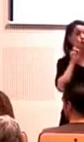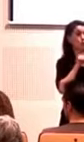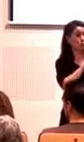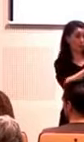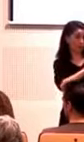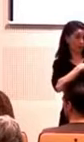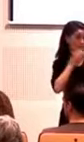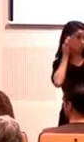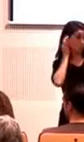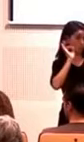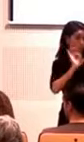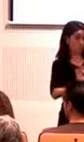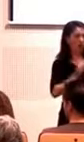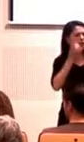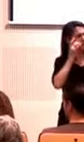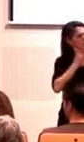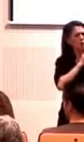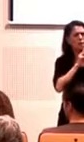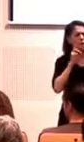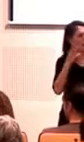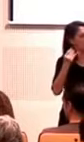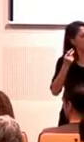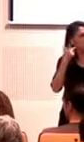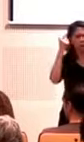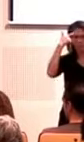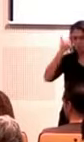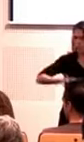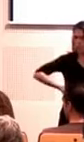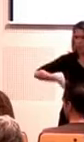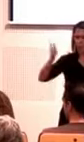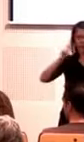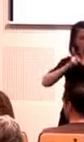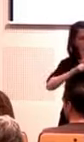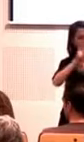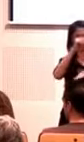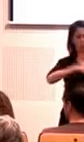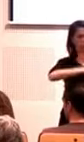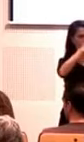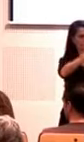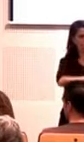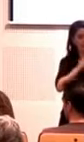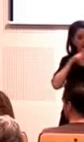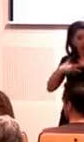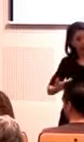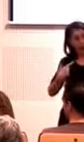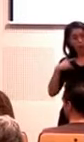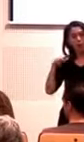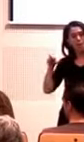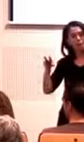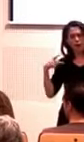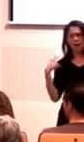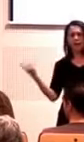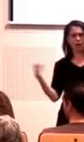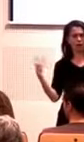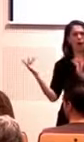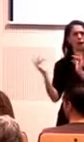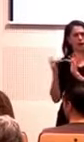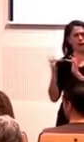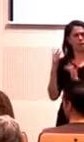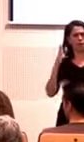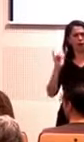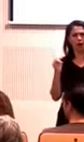caso es una mujer muy liberal, muy progresista, ahora yo mantengo una relación con mi pareja, no vivimos juntos, él no